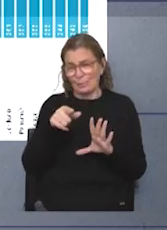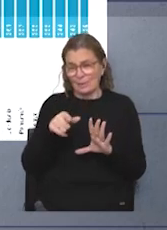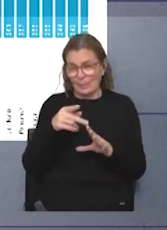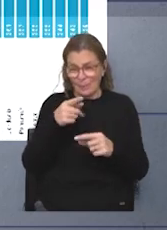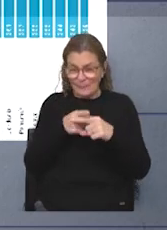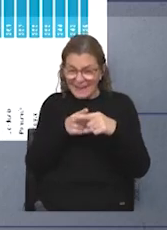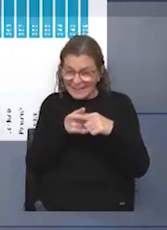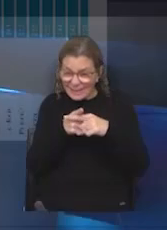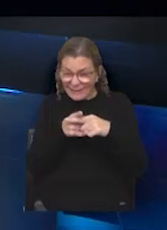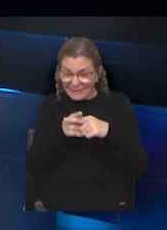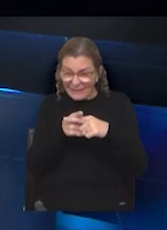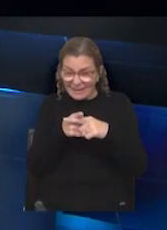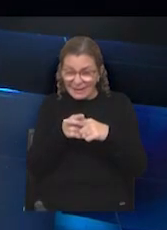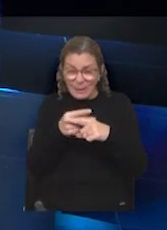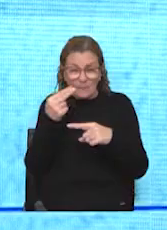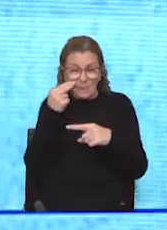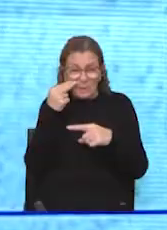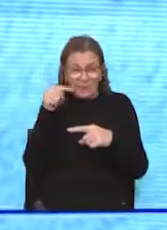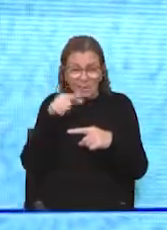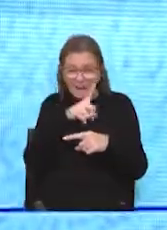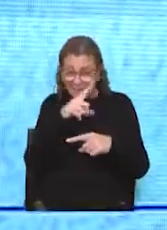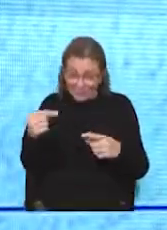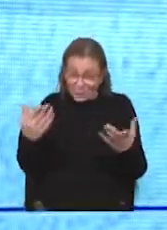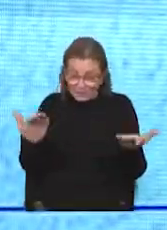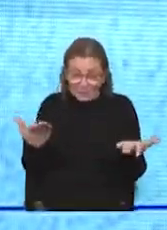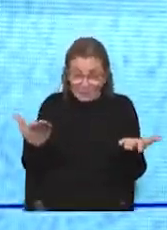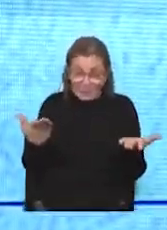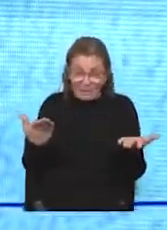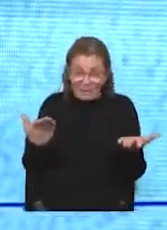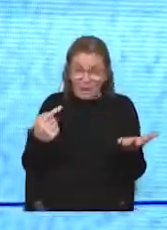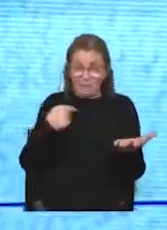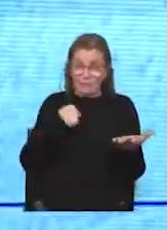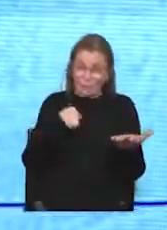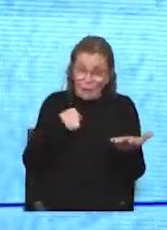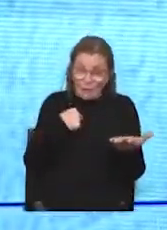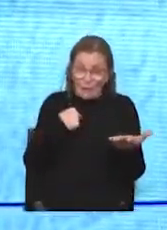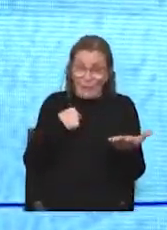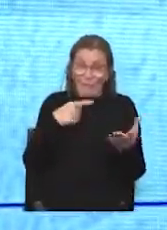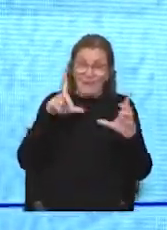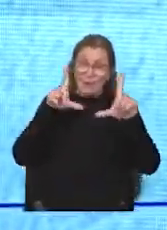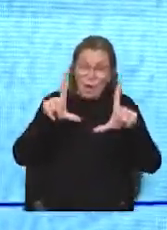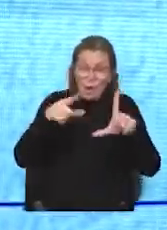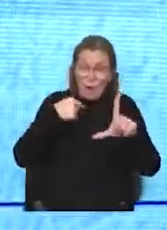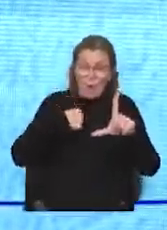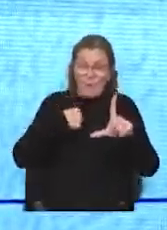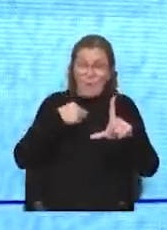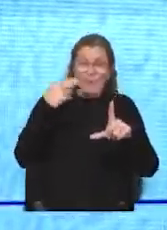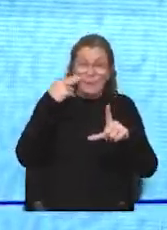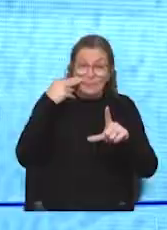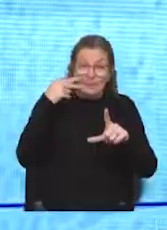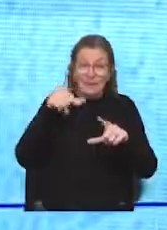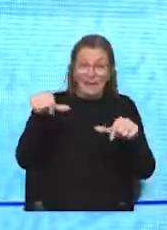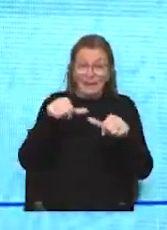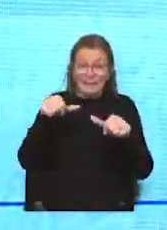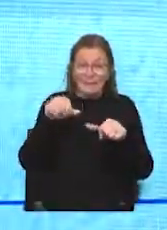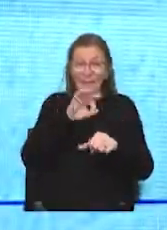estamos y acá el problema entonces adyacente Ah yo eh mi logo hace que la pruebas